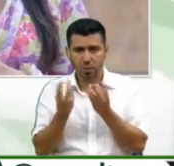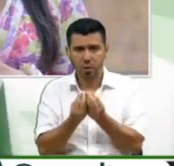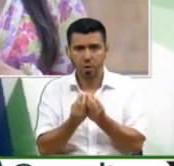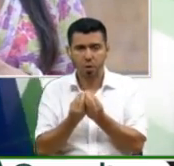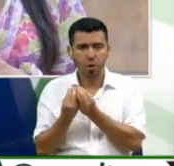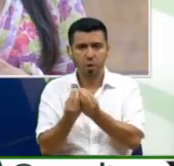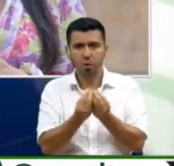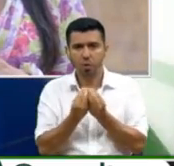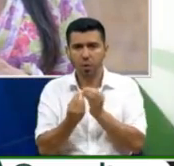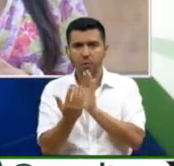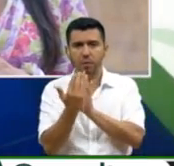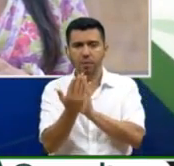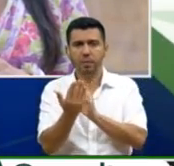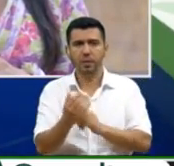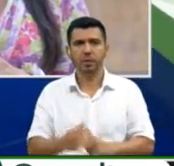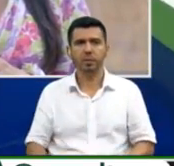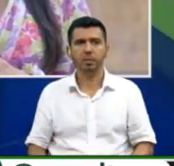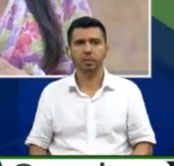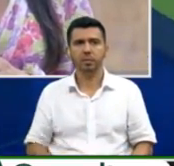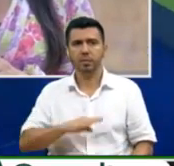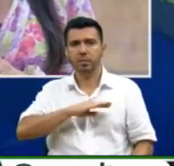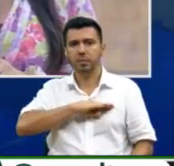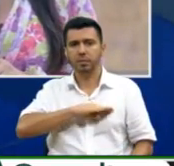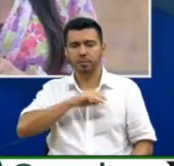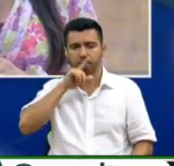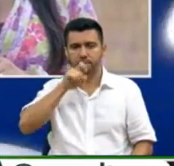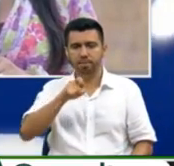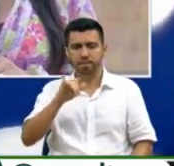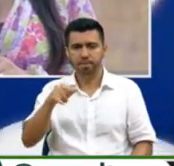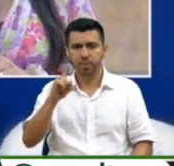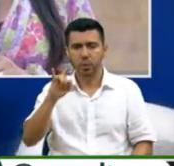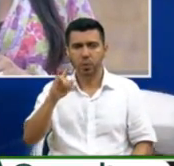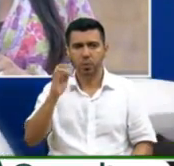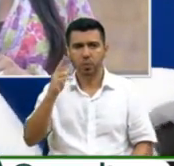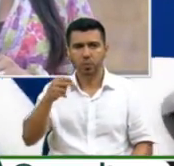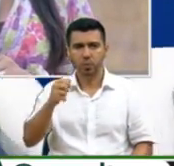información que se origina desde la Alcaldía de Bucaramanga. Informa Yulida Acevedo, Oriente Noticias.